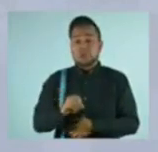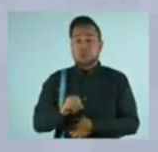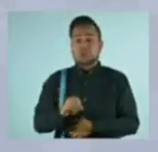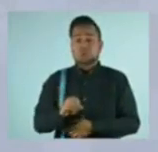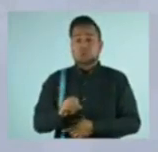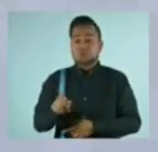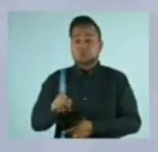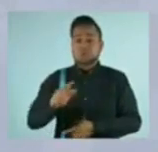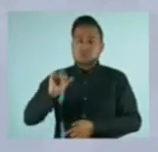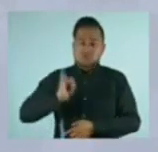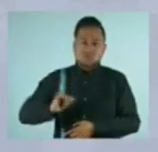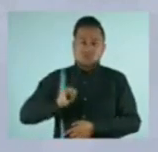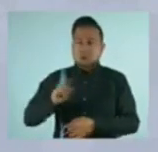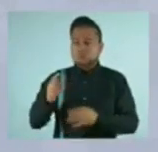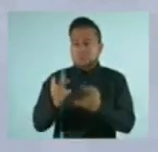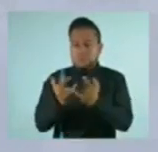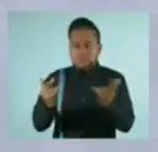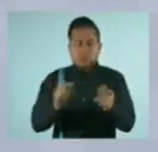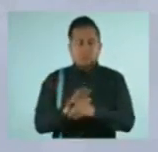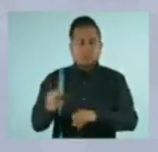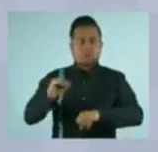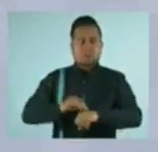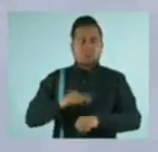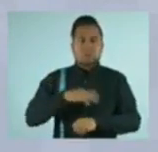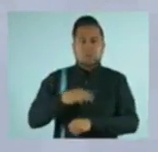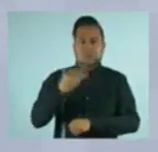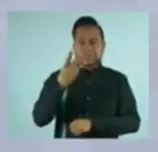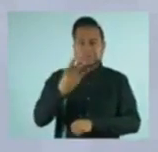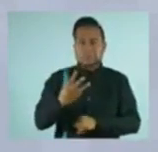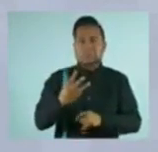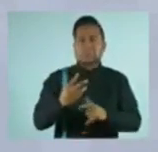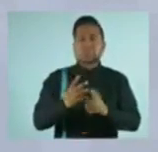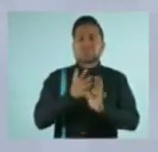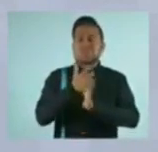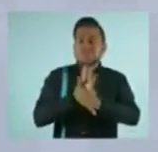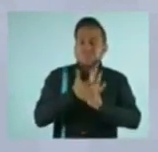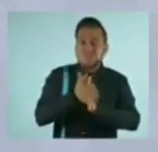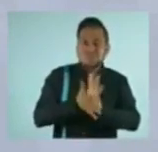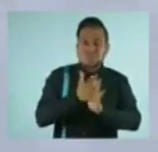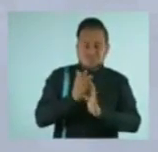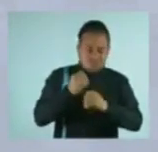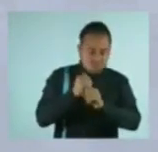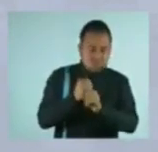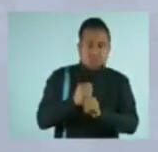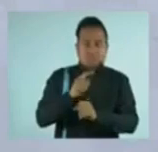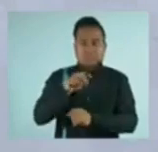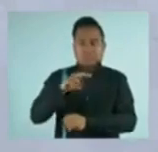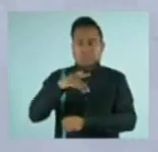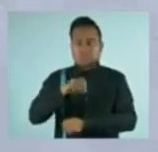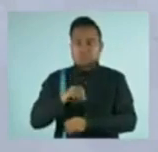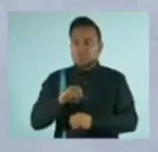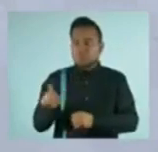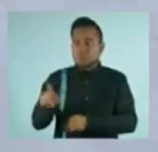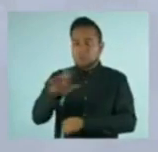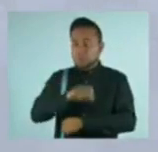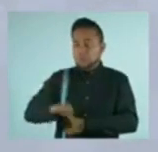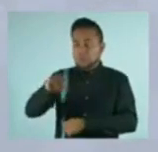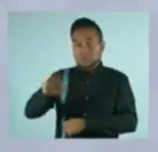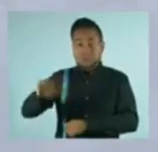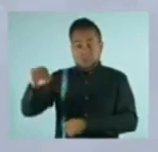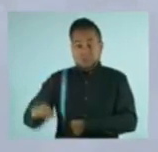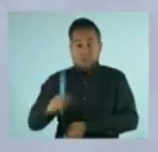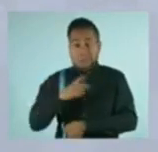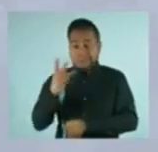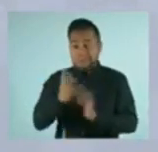entre sus vestigios históricos, tres molinos de trigo. Ningún pueblo de la región sur tiene